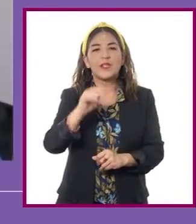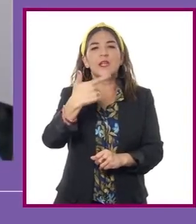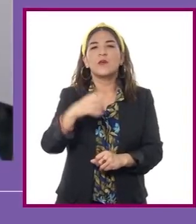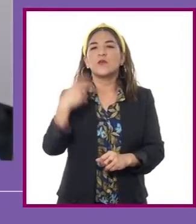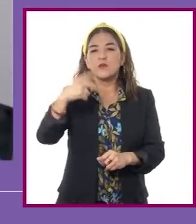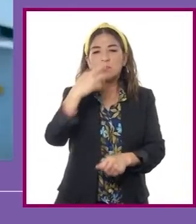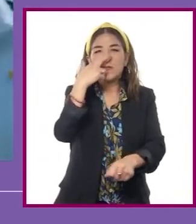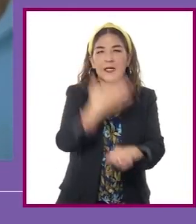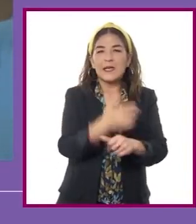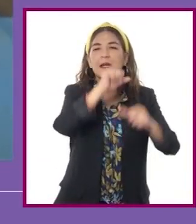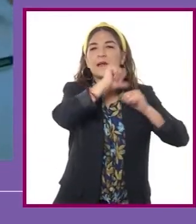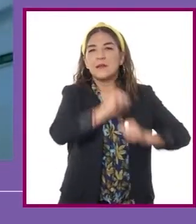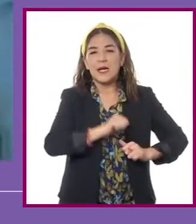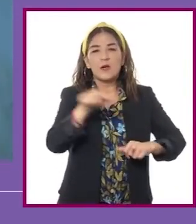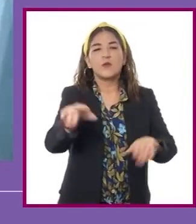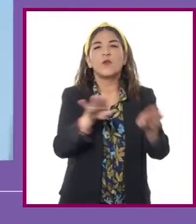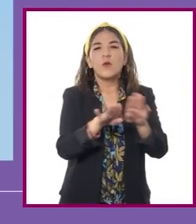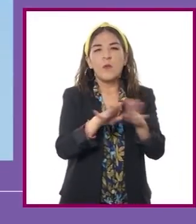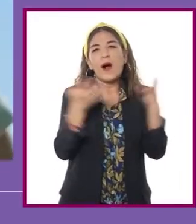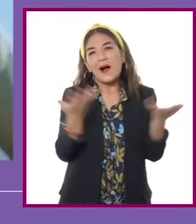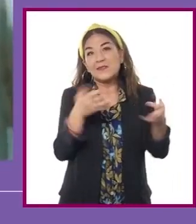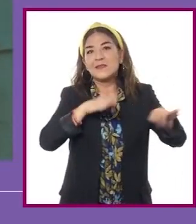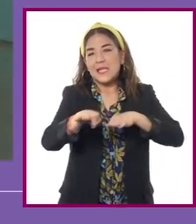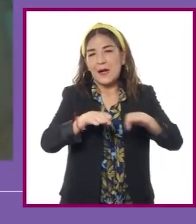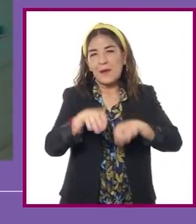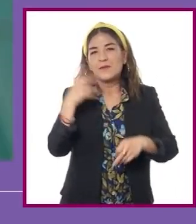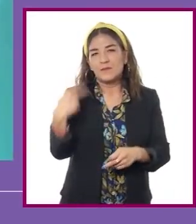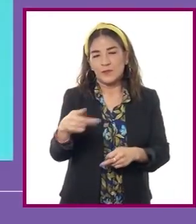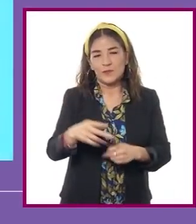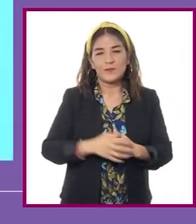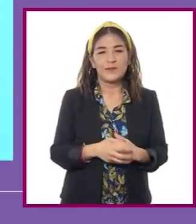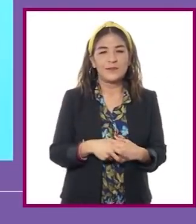la labor o la comisión que desempeñan.